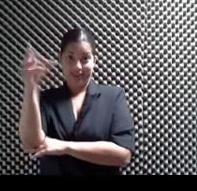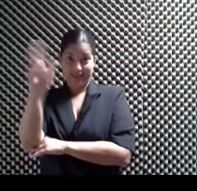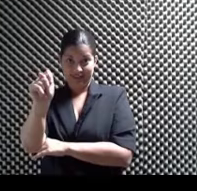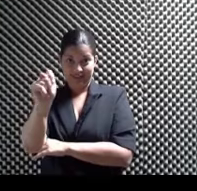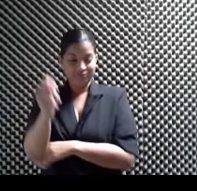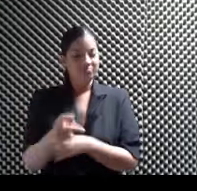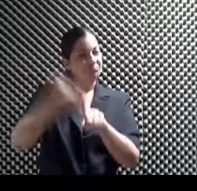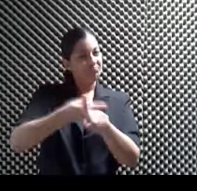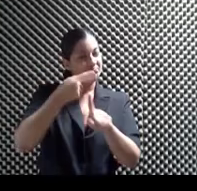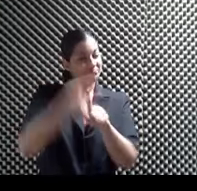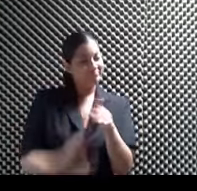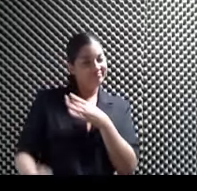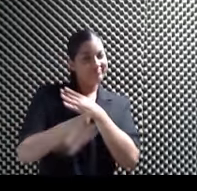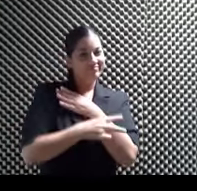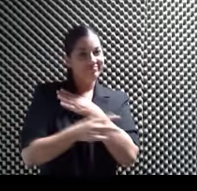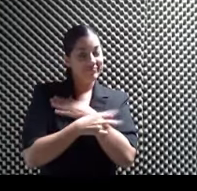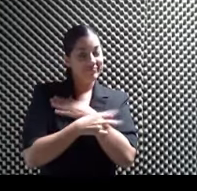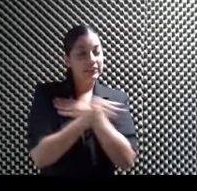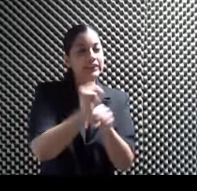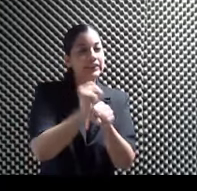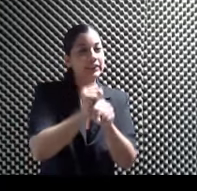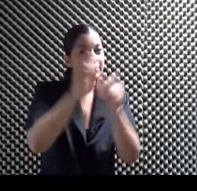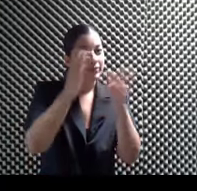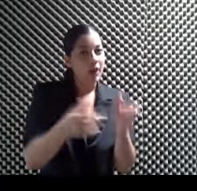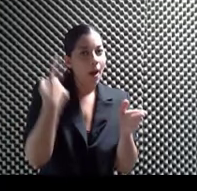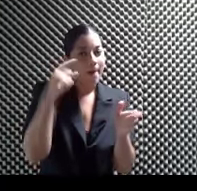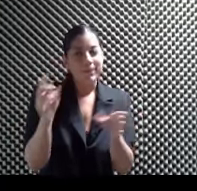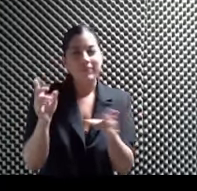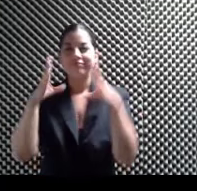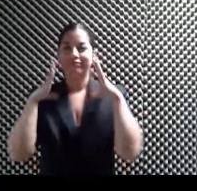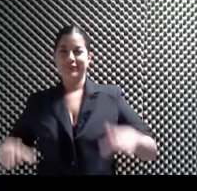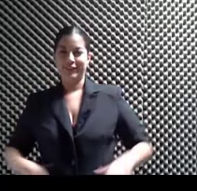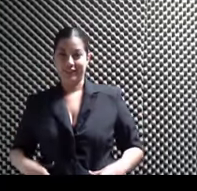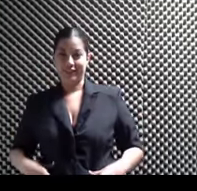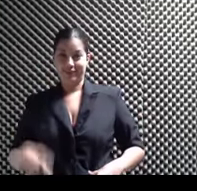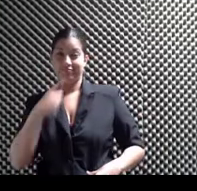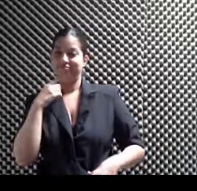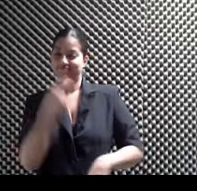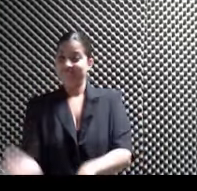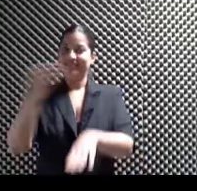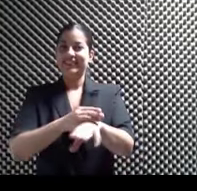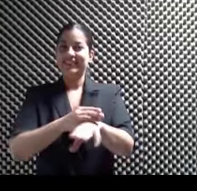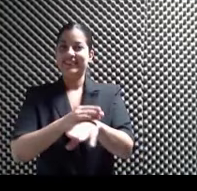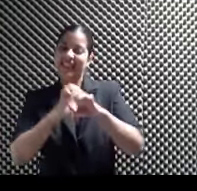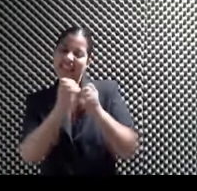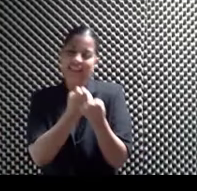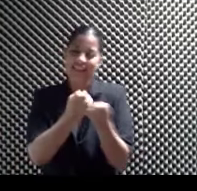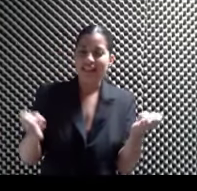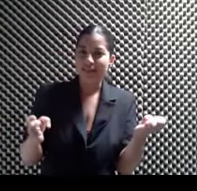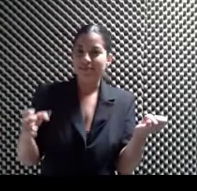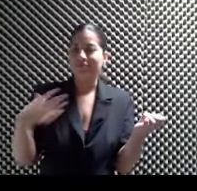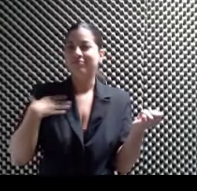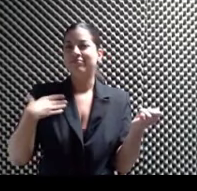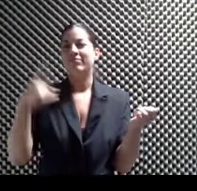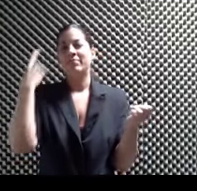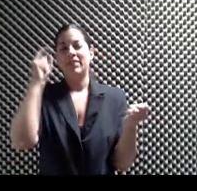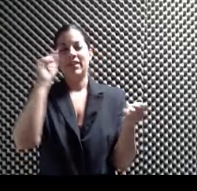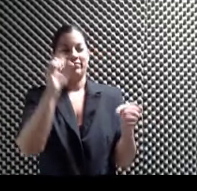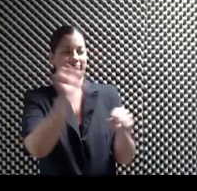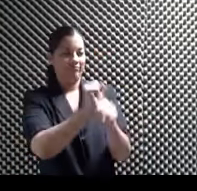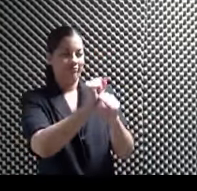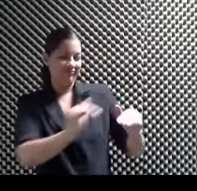mensualidad Y hasta para tus empleados Al ser cliente comercial Y crece con los equipos y aplicaciones Que maximizan tu eficiencia